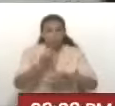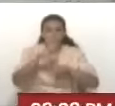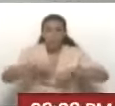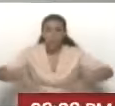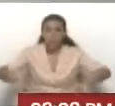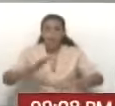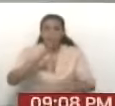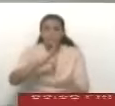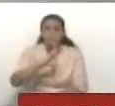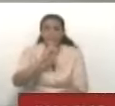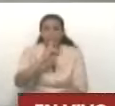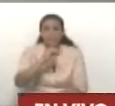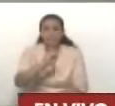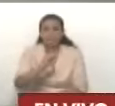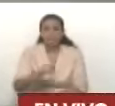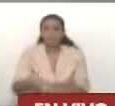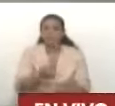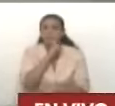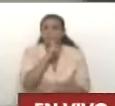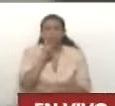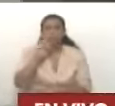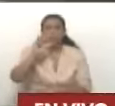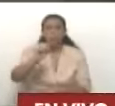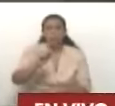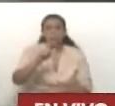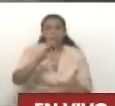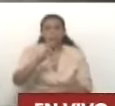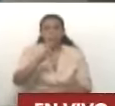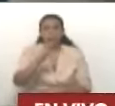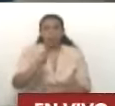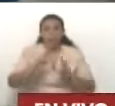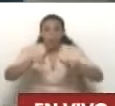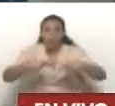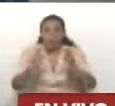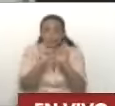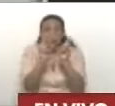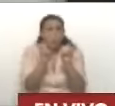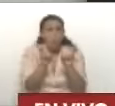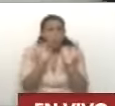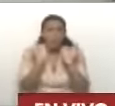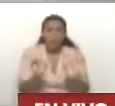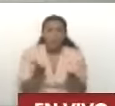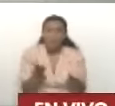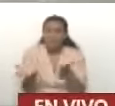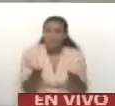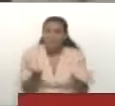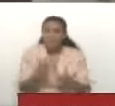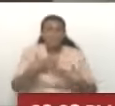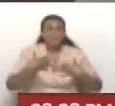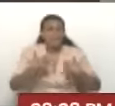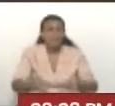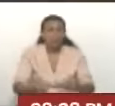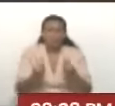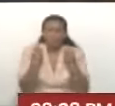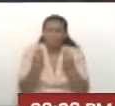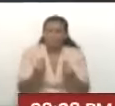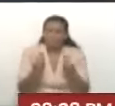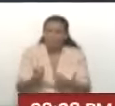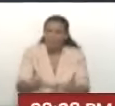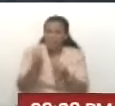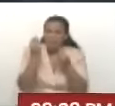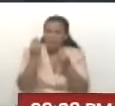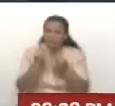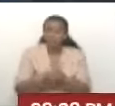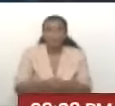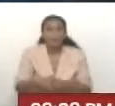Lovera, donde todo se ve nuevo, renovado, como bien dice la ministra, servicios de salud de calidad, de lo mejor para nuestro pueblo,